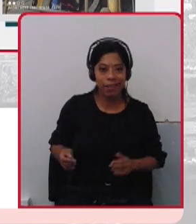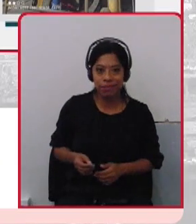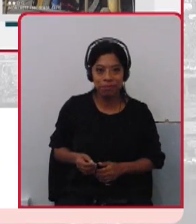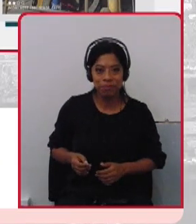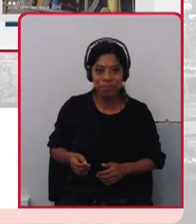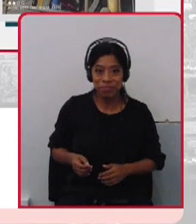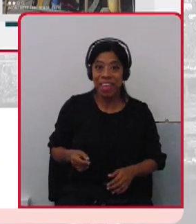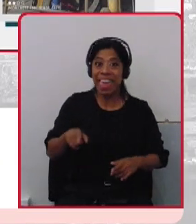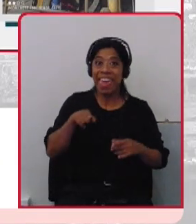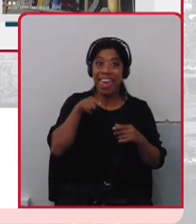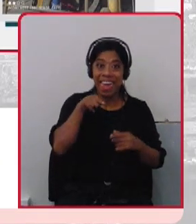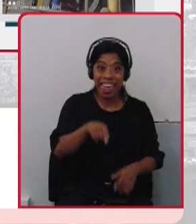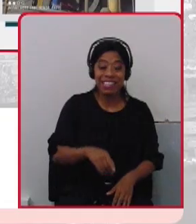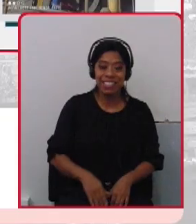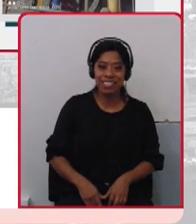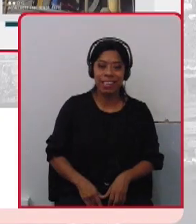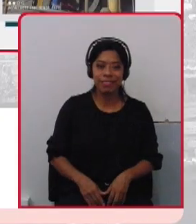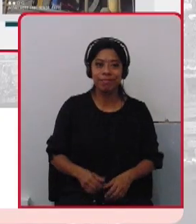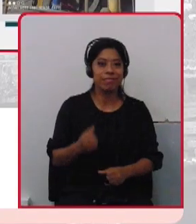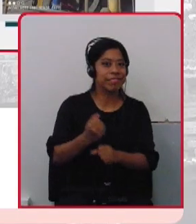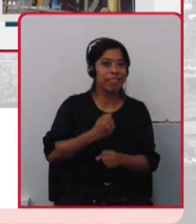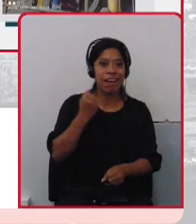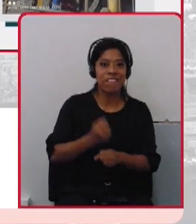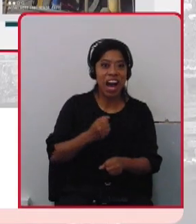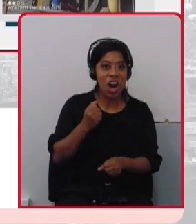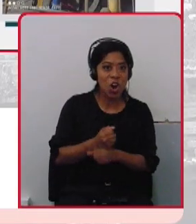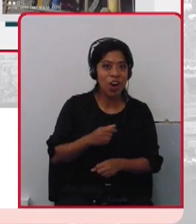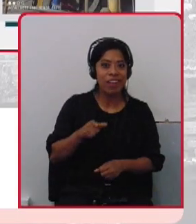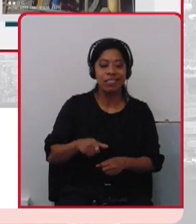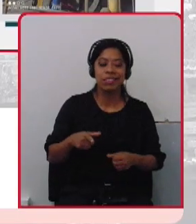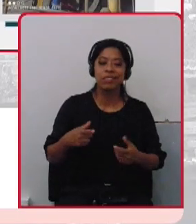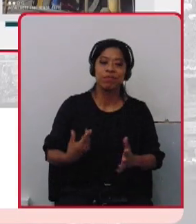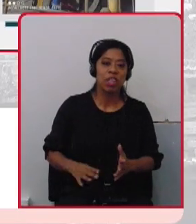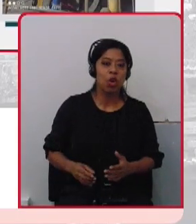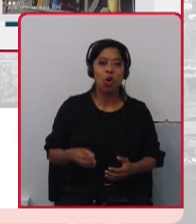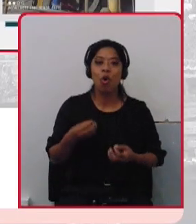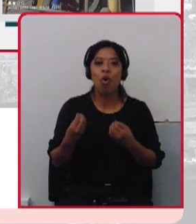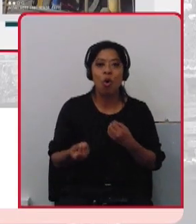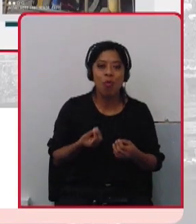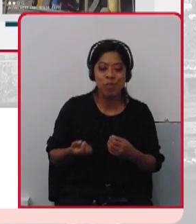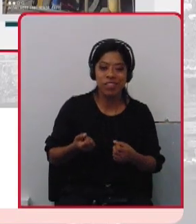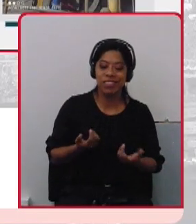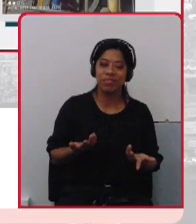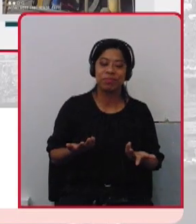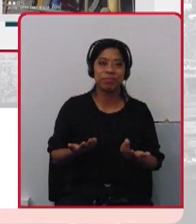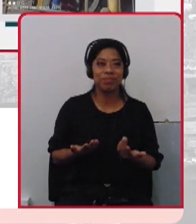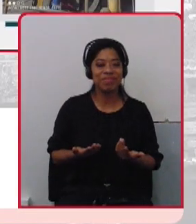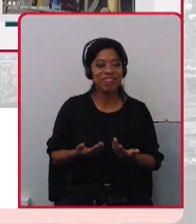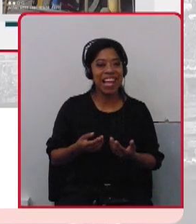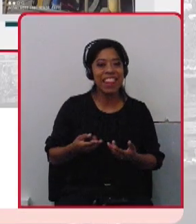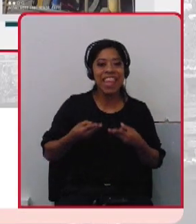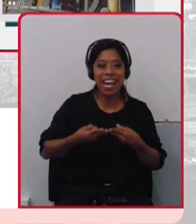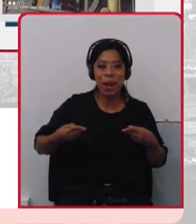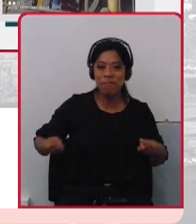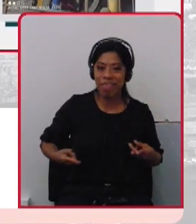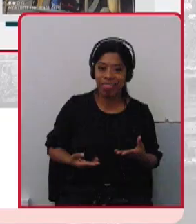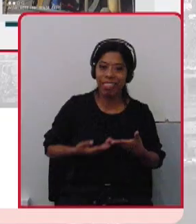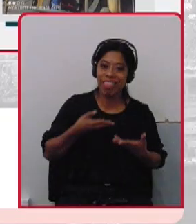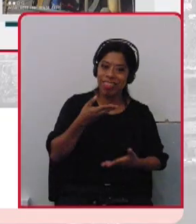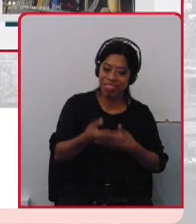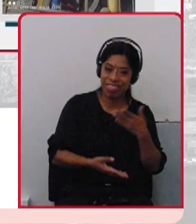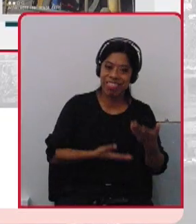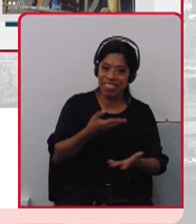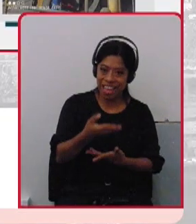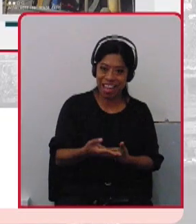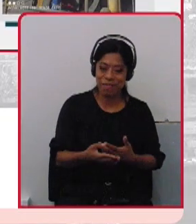Entonces, este trabajo justamente trata de eso, cómo poder darle herramientas